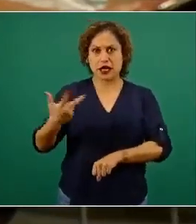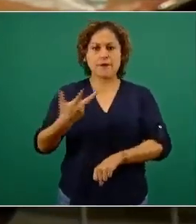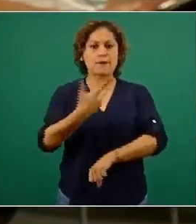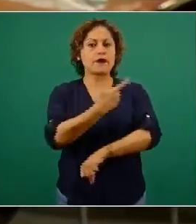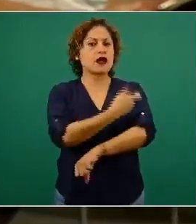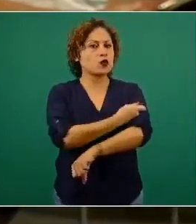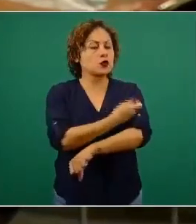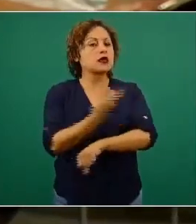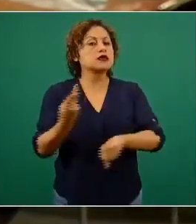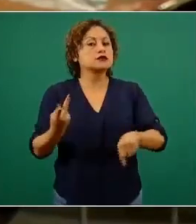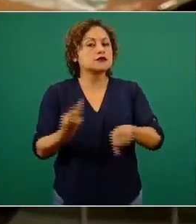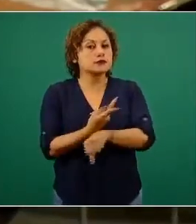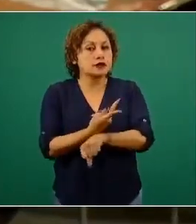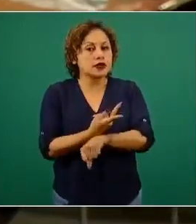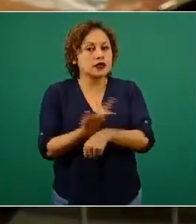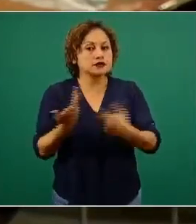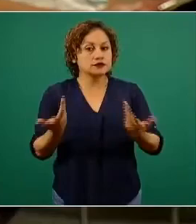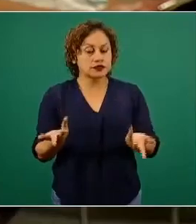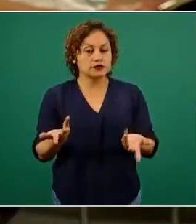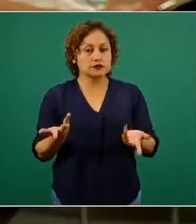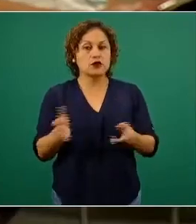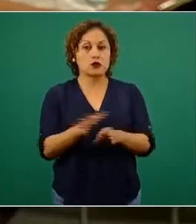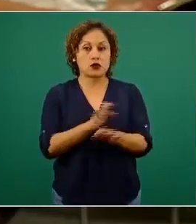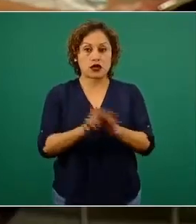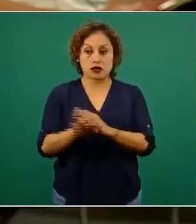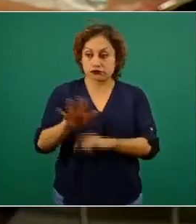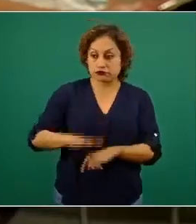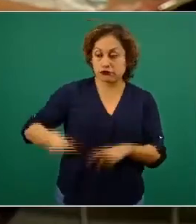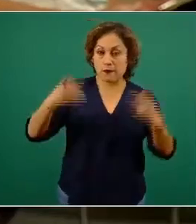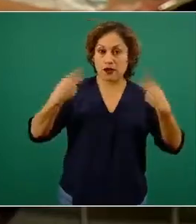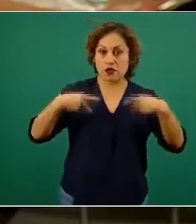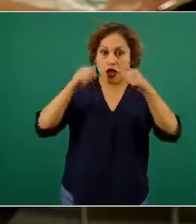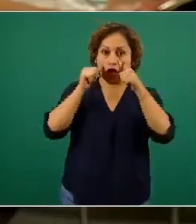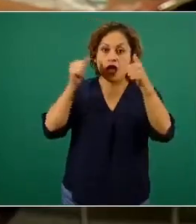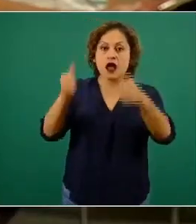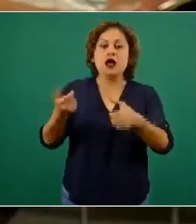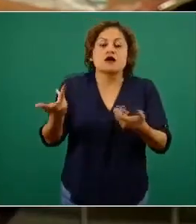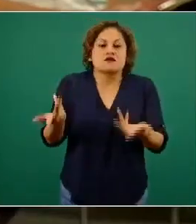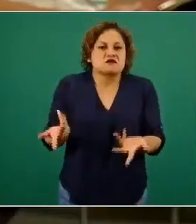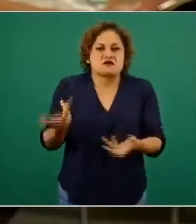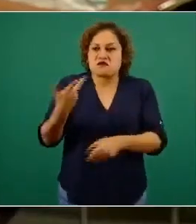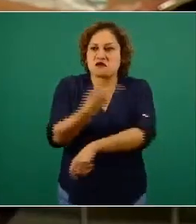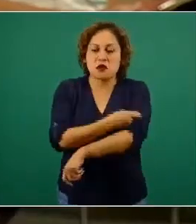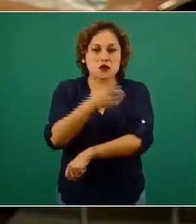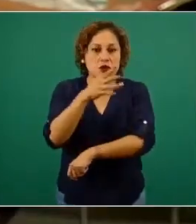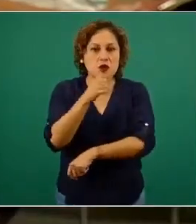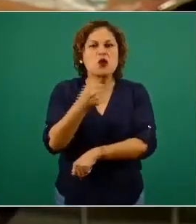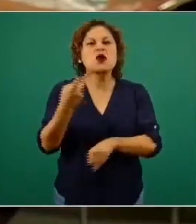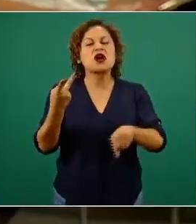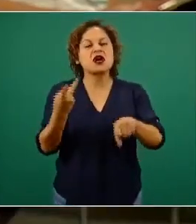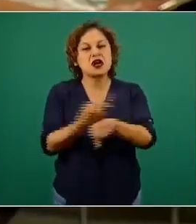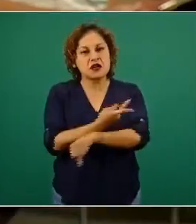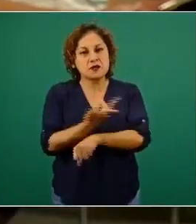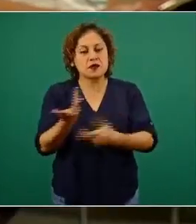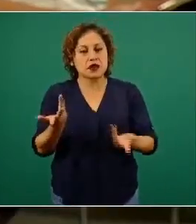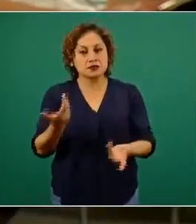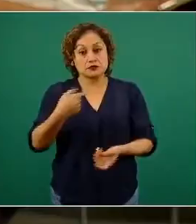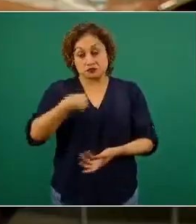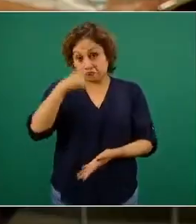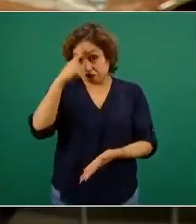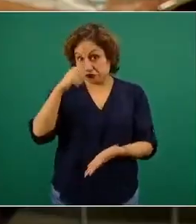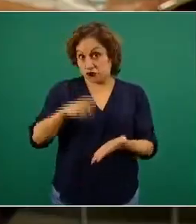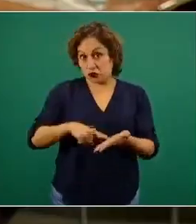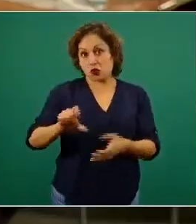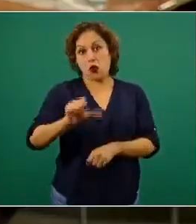dirigidas justamente a este sector prioritario? ¿Qué es lo que se hace? Y esto supongo que se puede replicar en otros